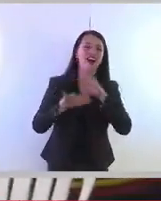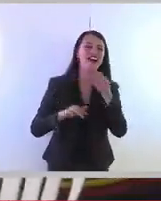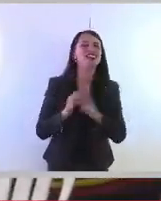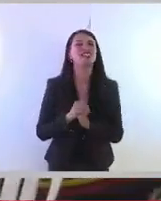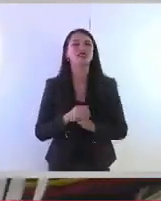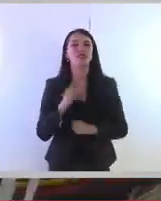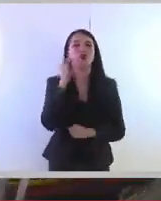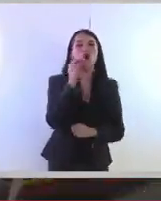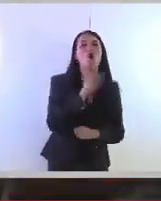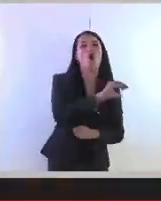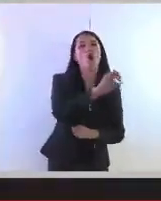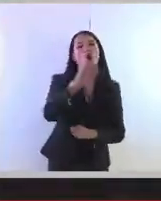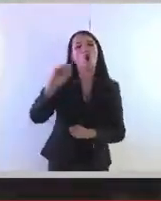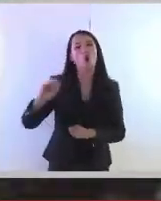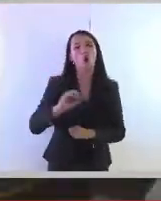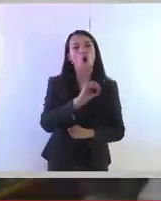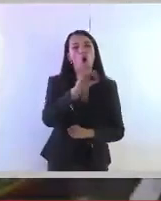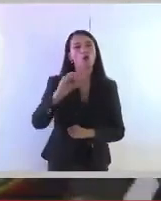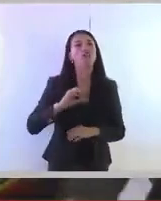Los hombres,